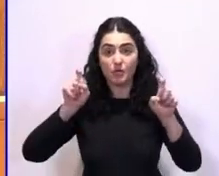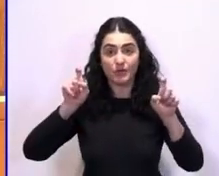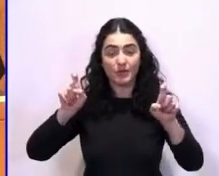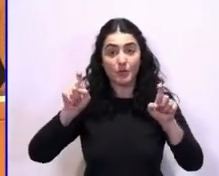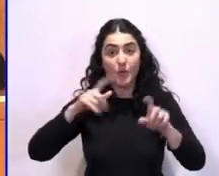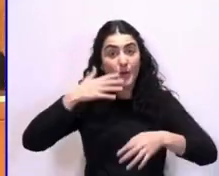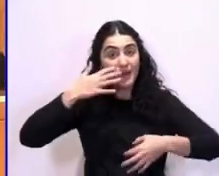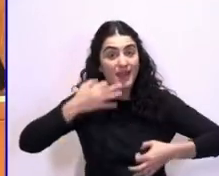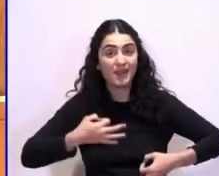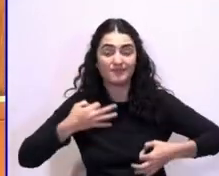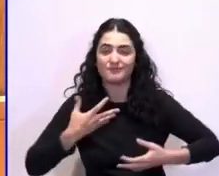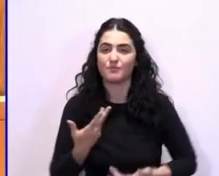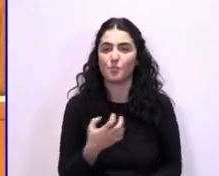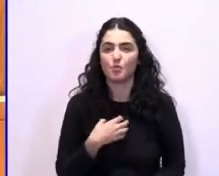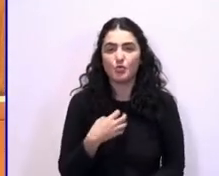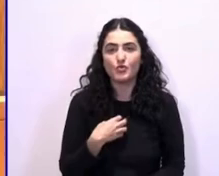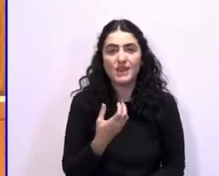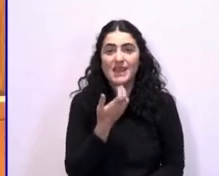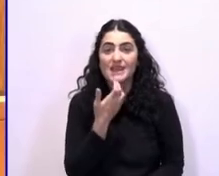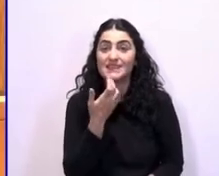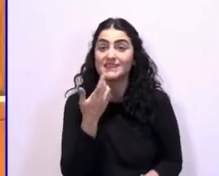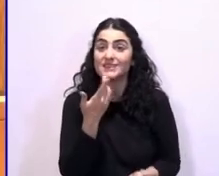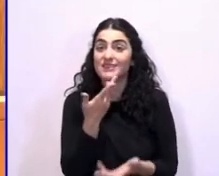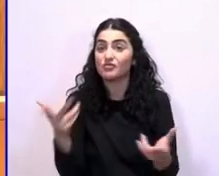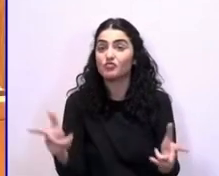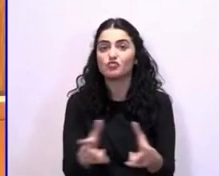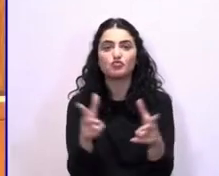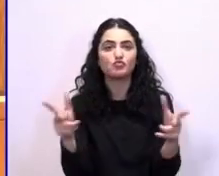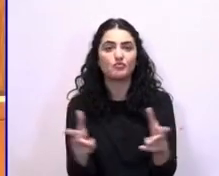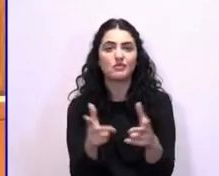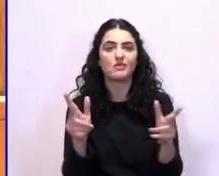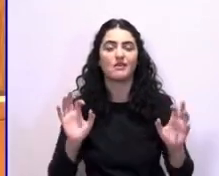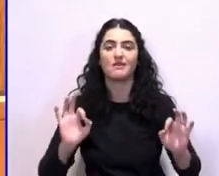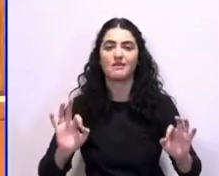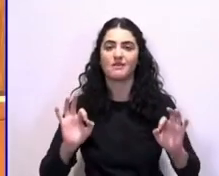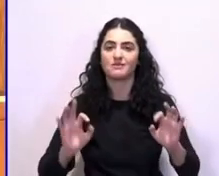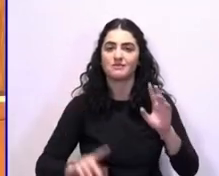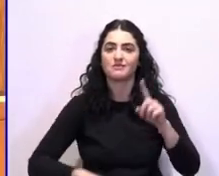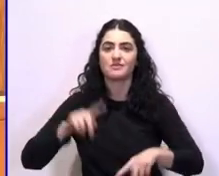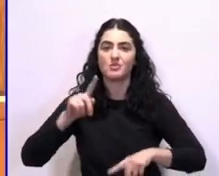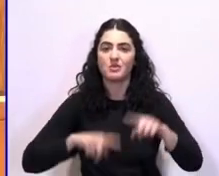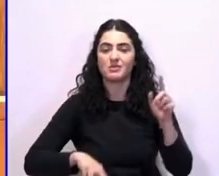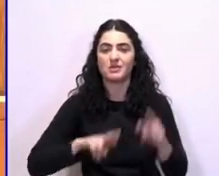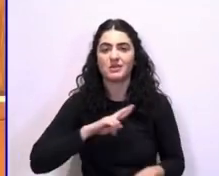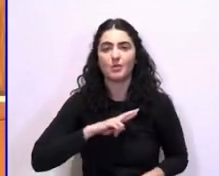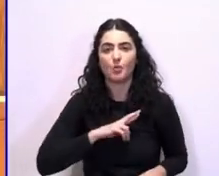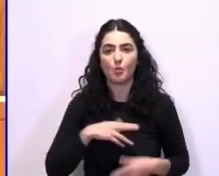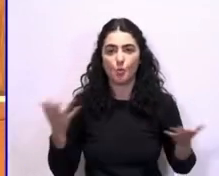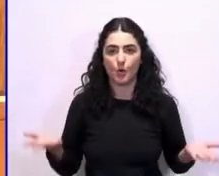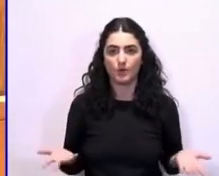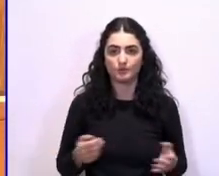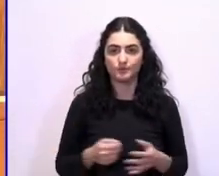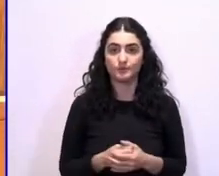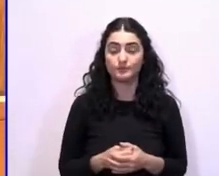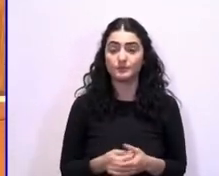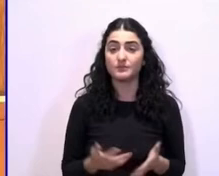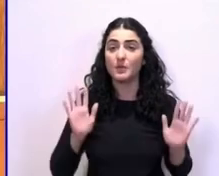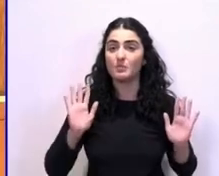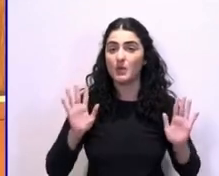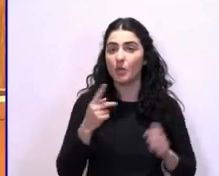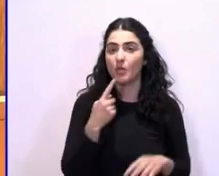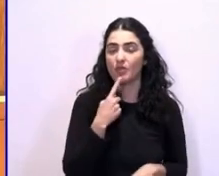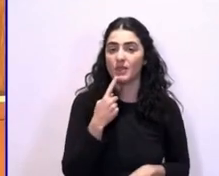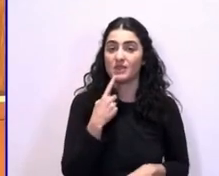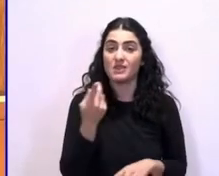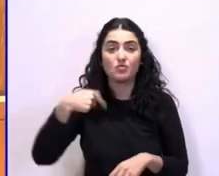realidad si la esfera pública estuviese sujeta a criterios confesionales. Pero aún así, decía que